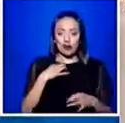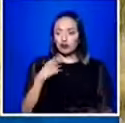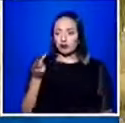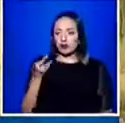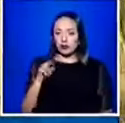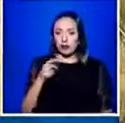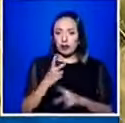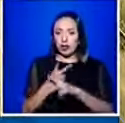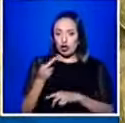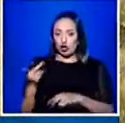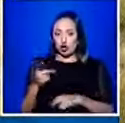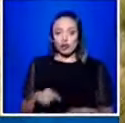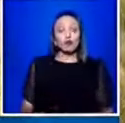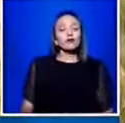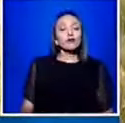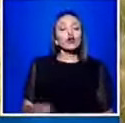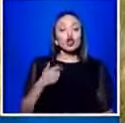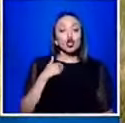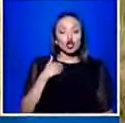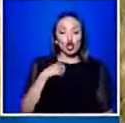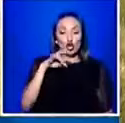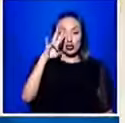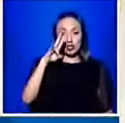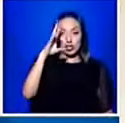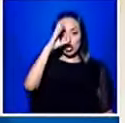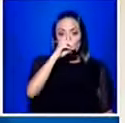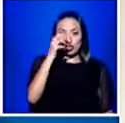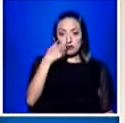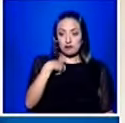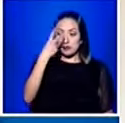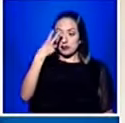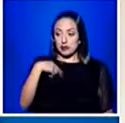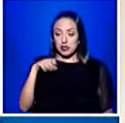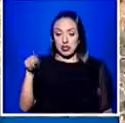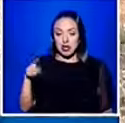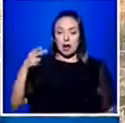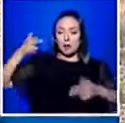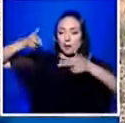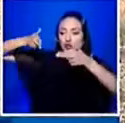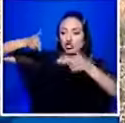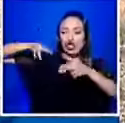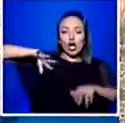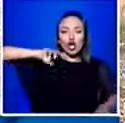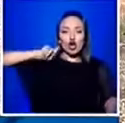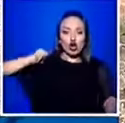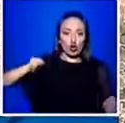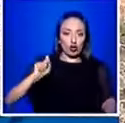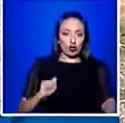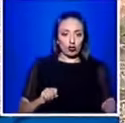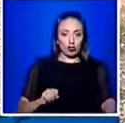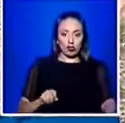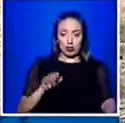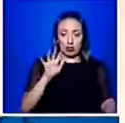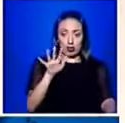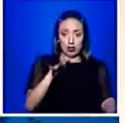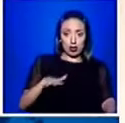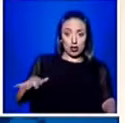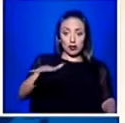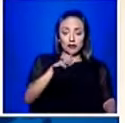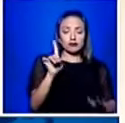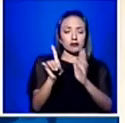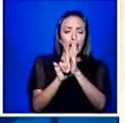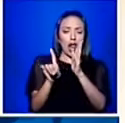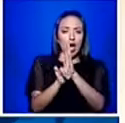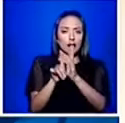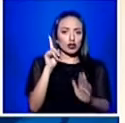moradores. Yo paso a las 7 de la noche con mi hija del colegio, nos las robaron con pistola. Tenemos en nuestro sector, tenemos las